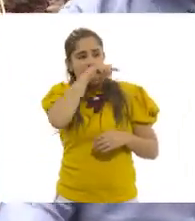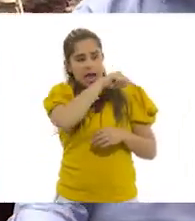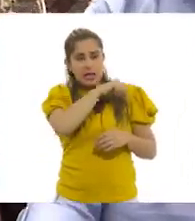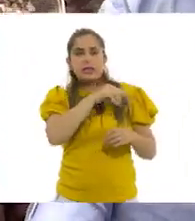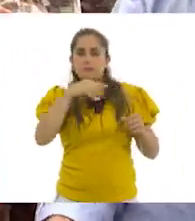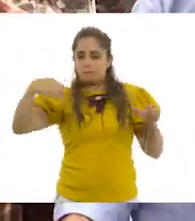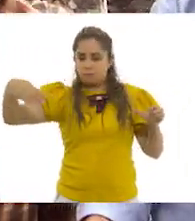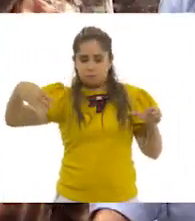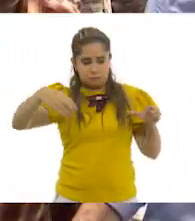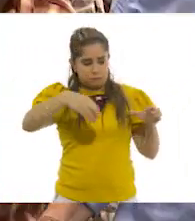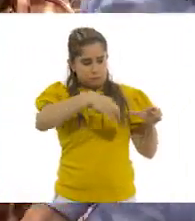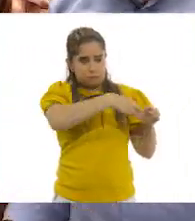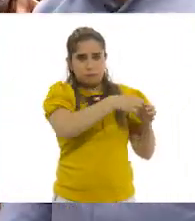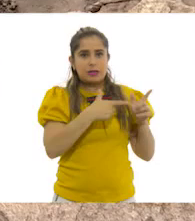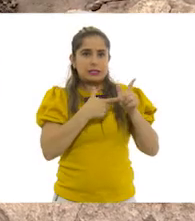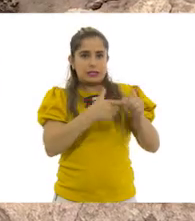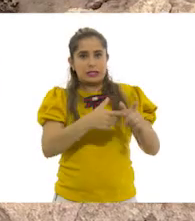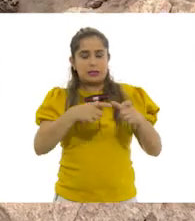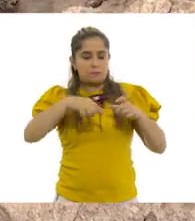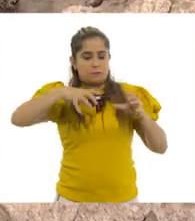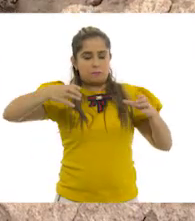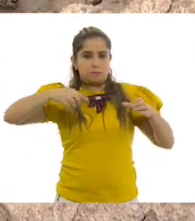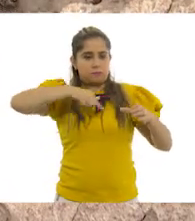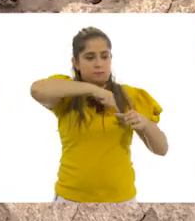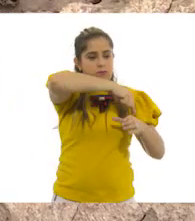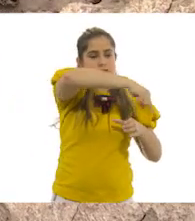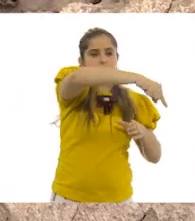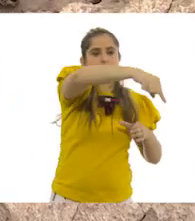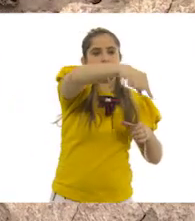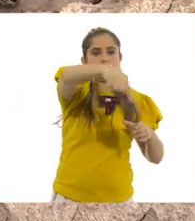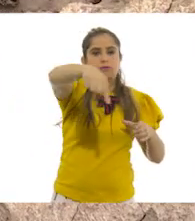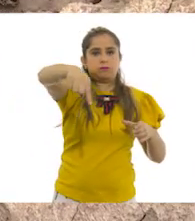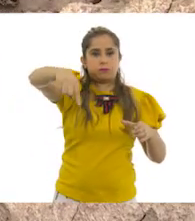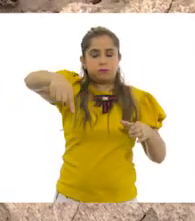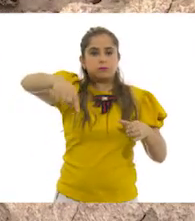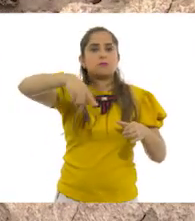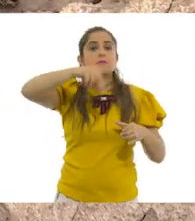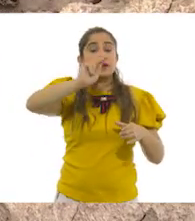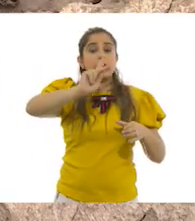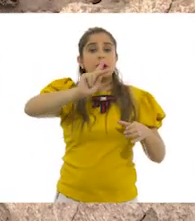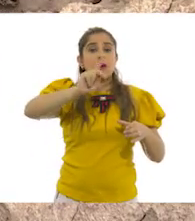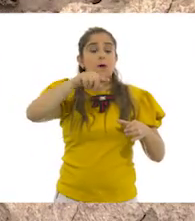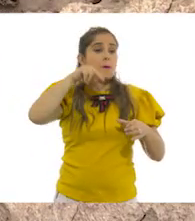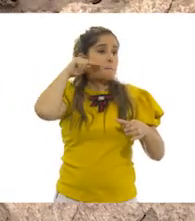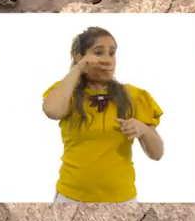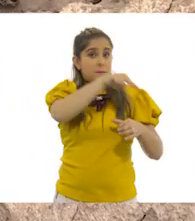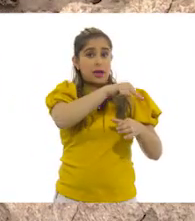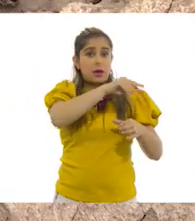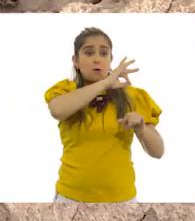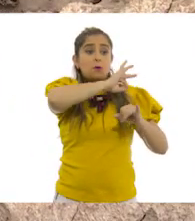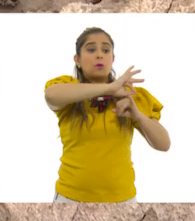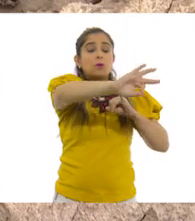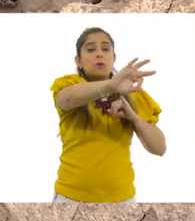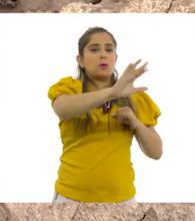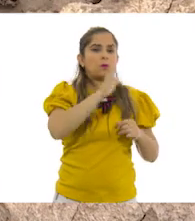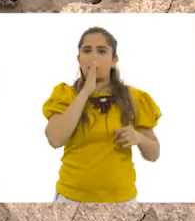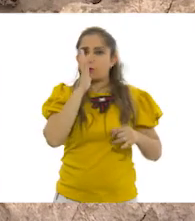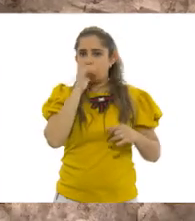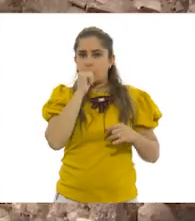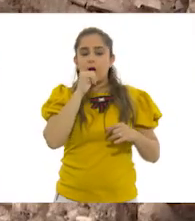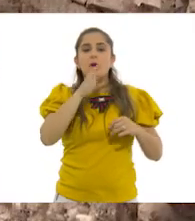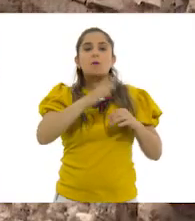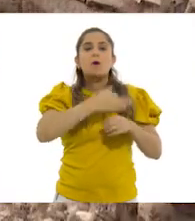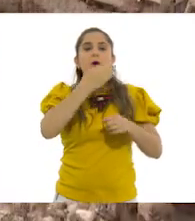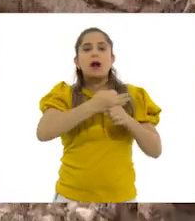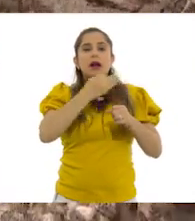continúa este basamento circular, sí, pero ya no alcanzamos a ver su límite o su final porque estamos casi debajo